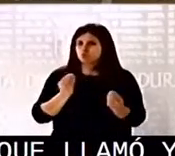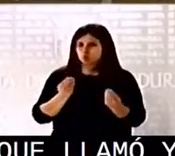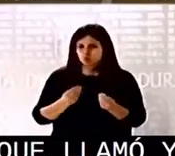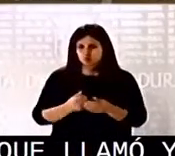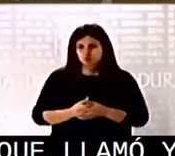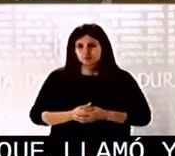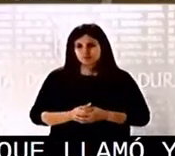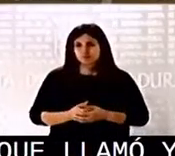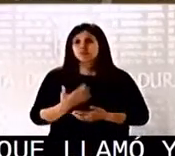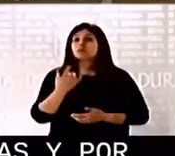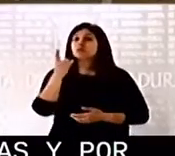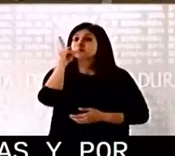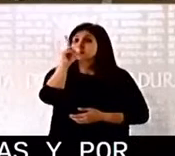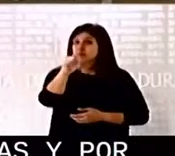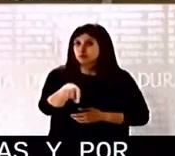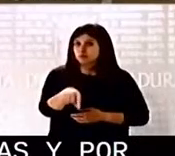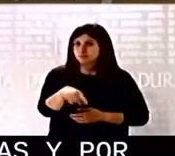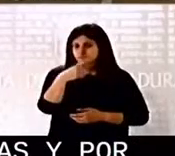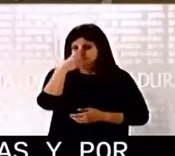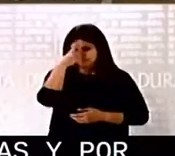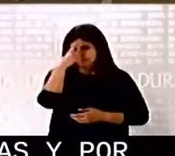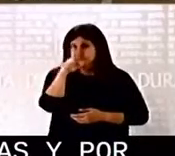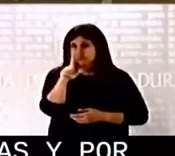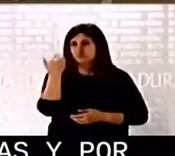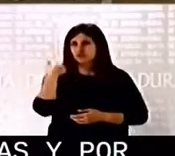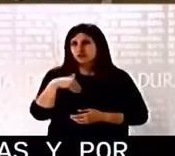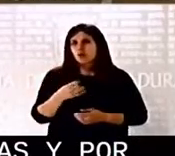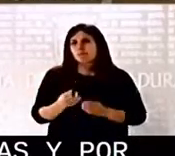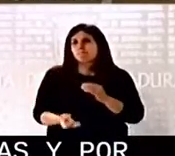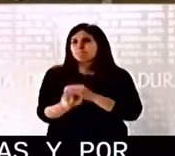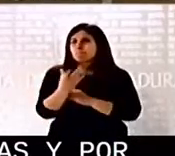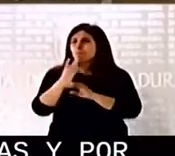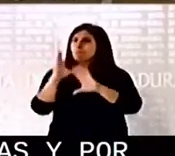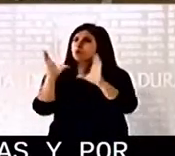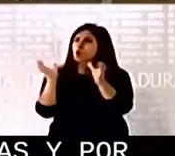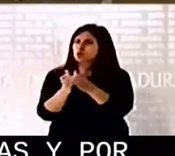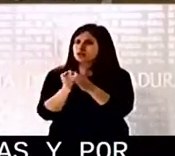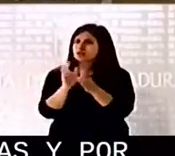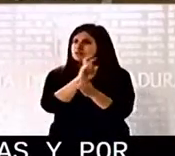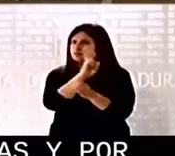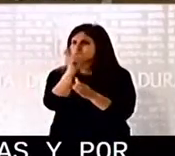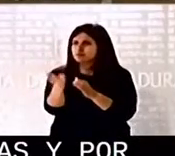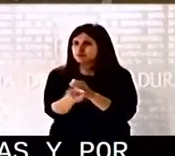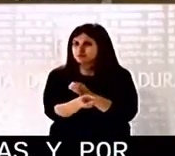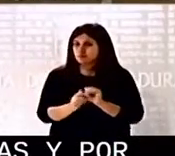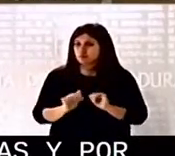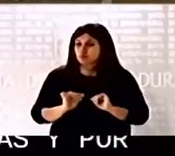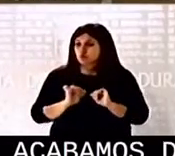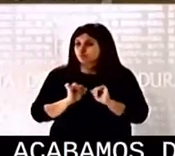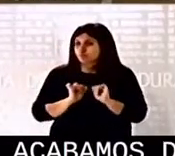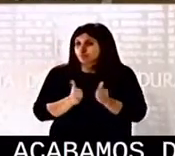y por cierto, ya llevamos varios brotes y solo acabamos de empezar,